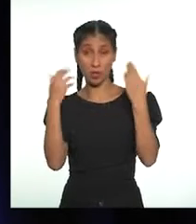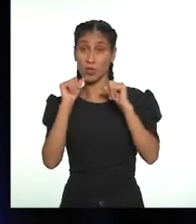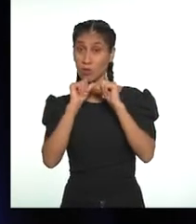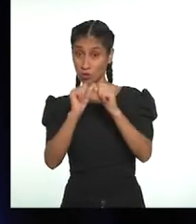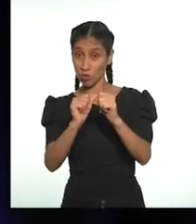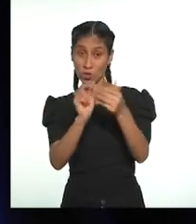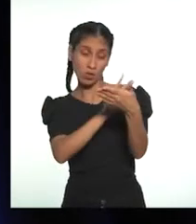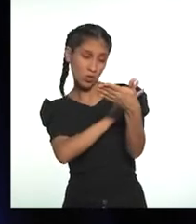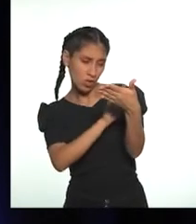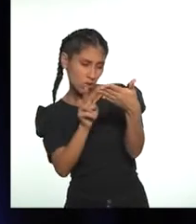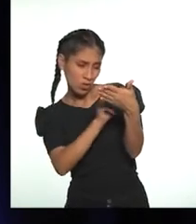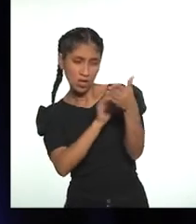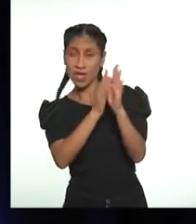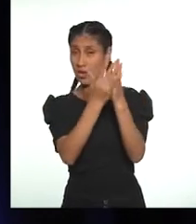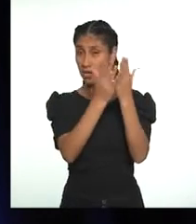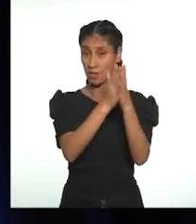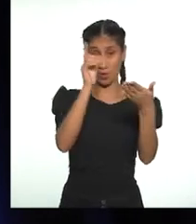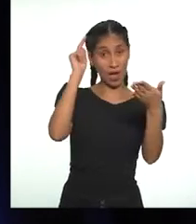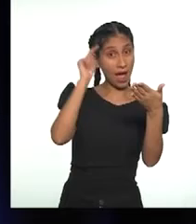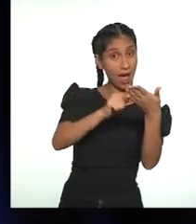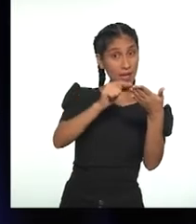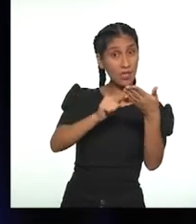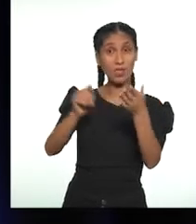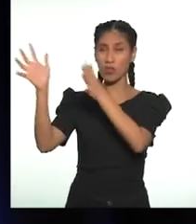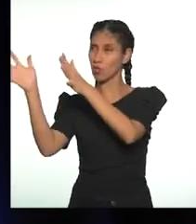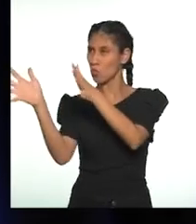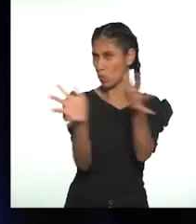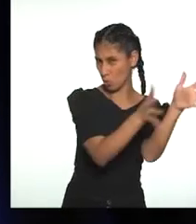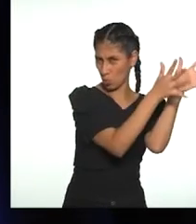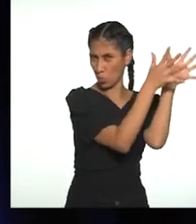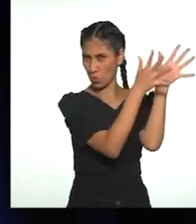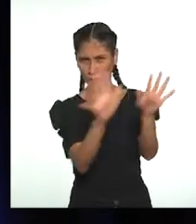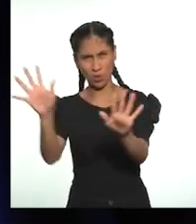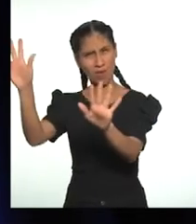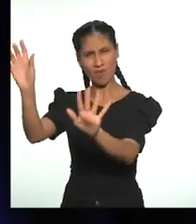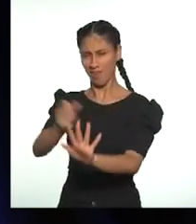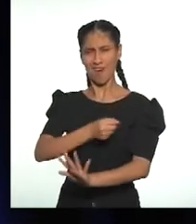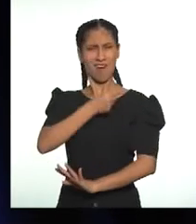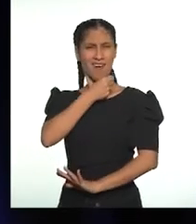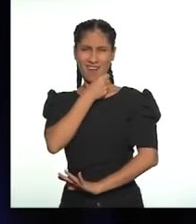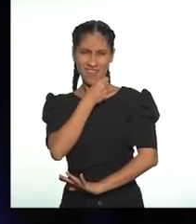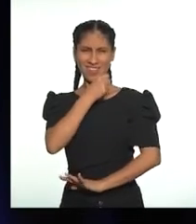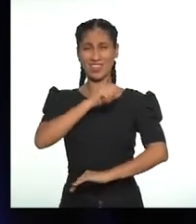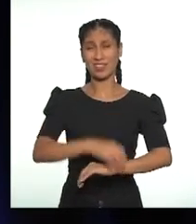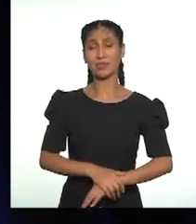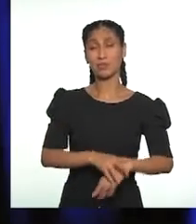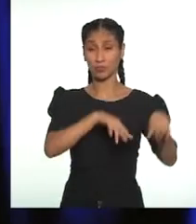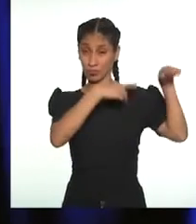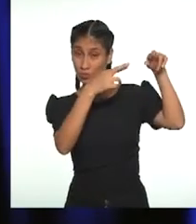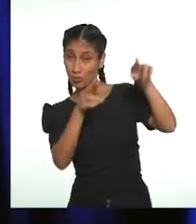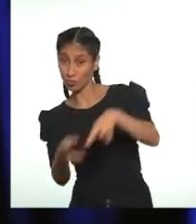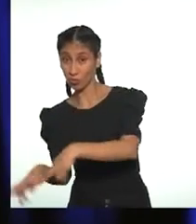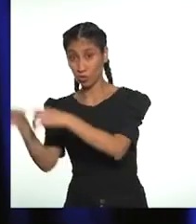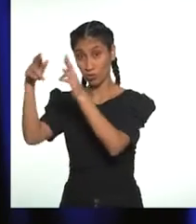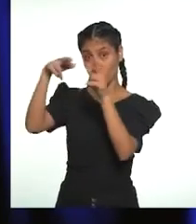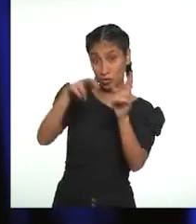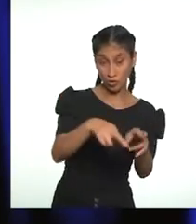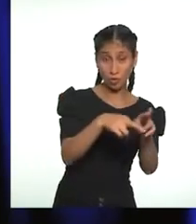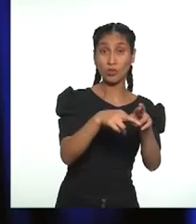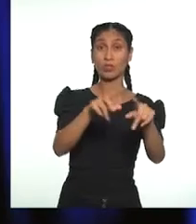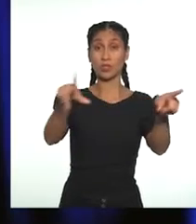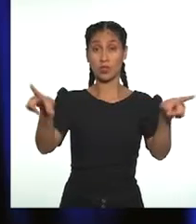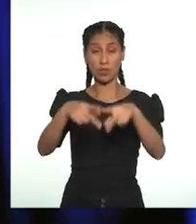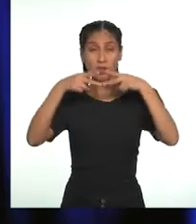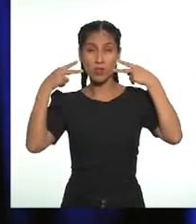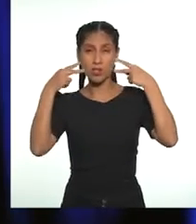Pueden continuar su lectura en el libro Allí donde canta el viento de la Casa de la Literatura Peruana. Los ríos de la